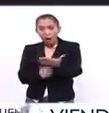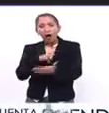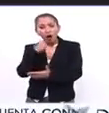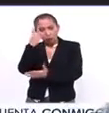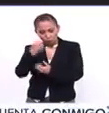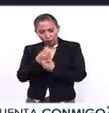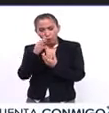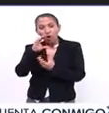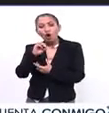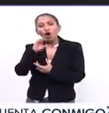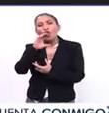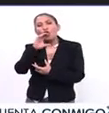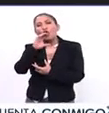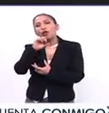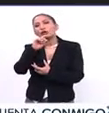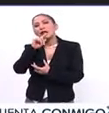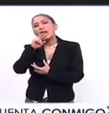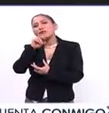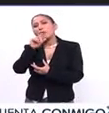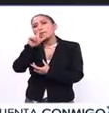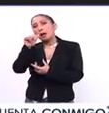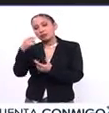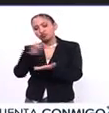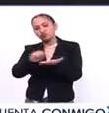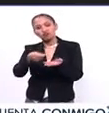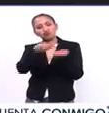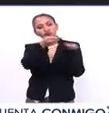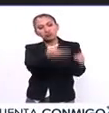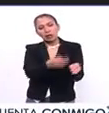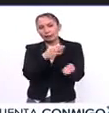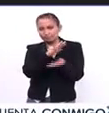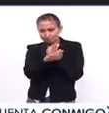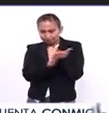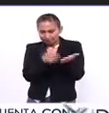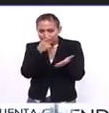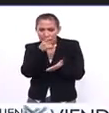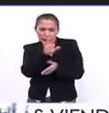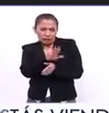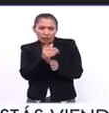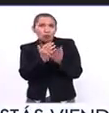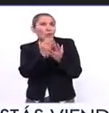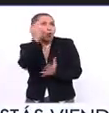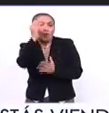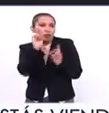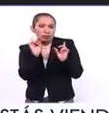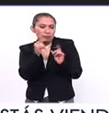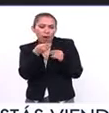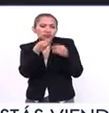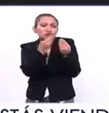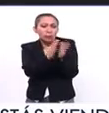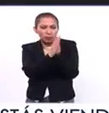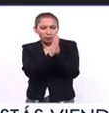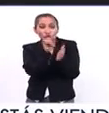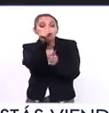un poema que Octavio Paz le escribe y que además modestamente Octavio Paz le dice, no es gran cosa, pero te pido que lo